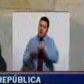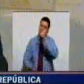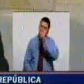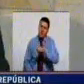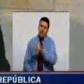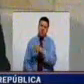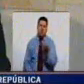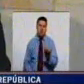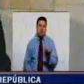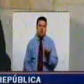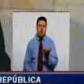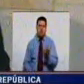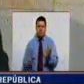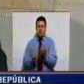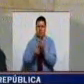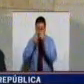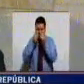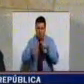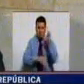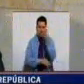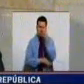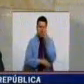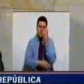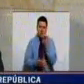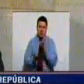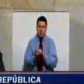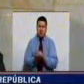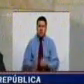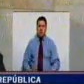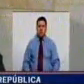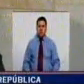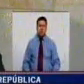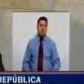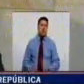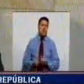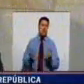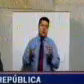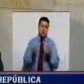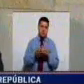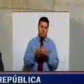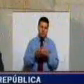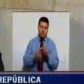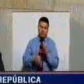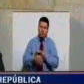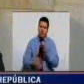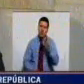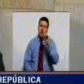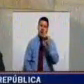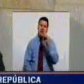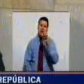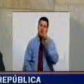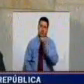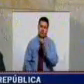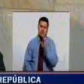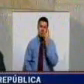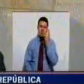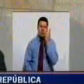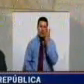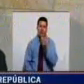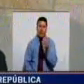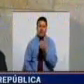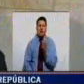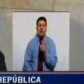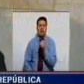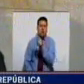de CBI estaban tumbando al Estado colombiano de mil maneras. Y sin embargo, doctor Cárdenas, y esto es